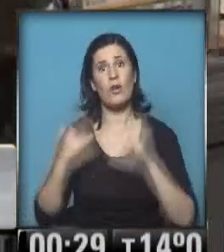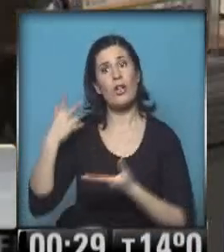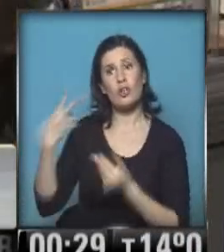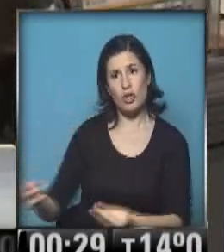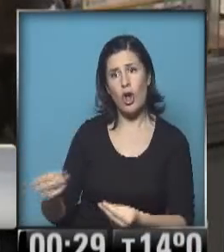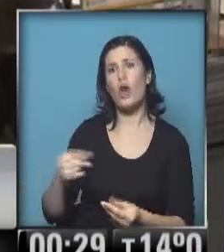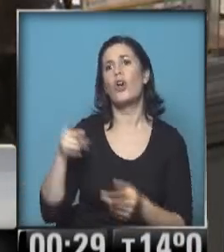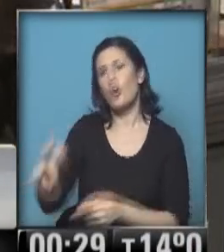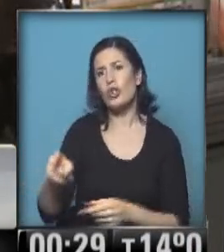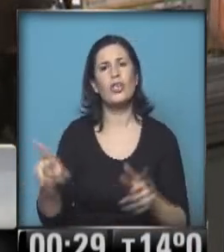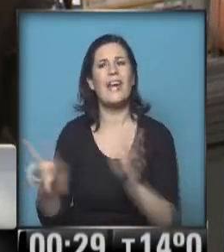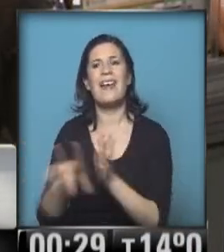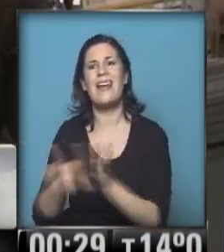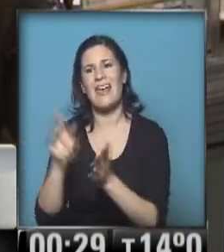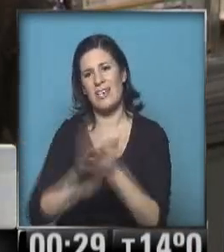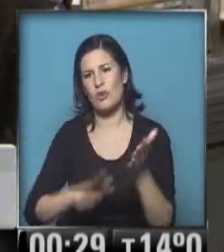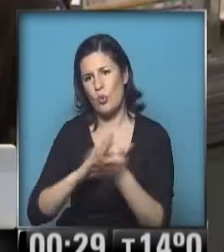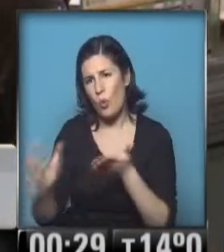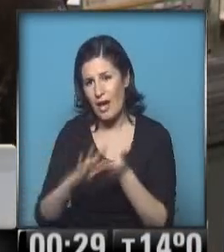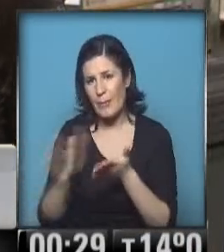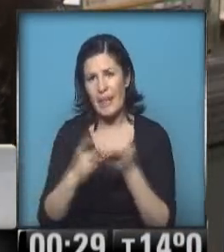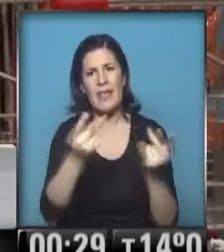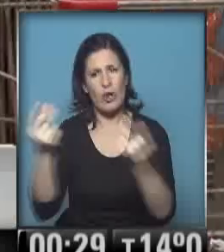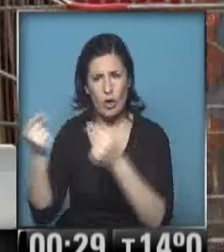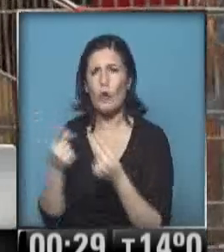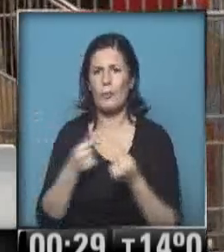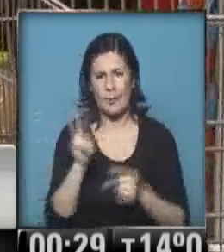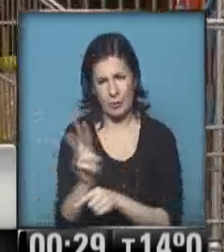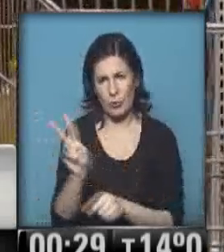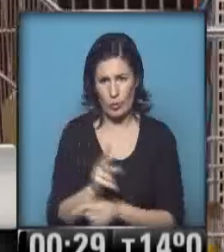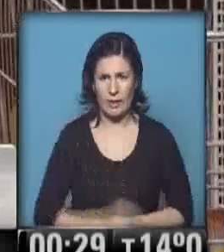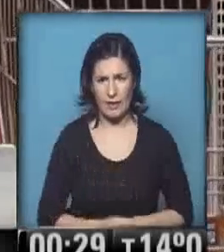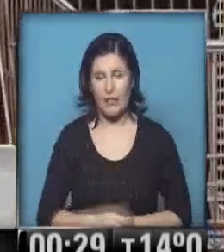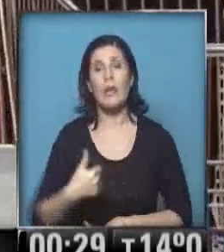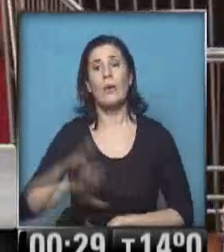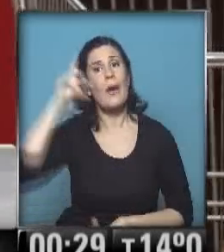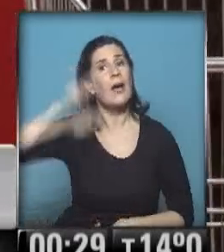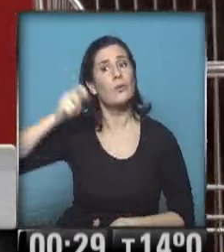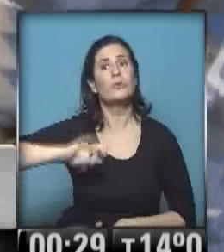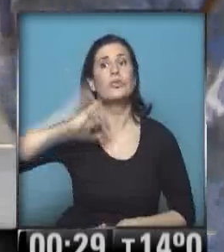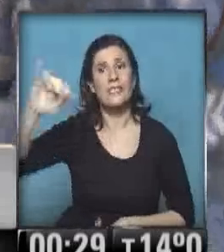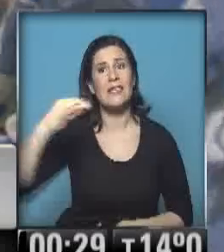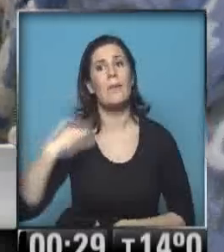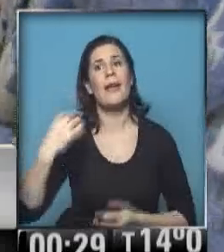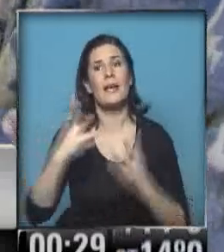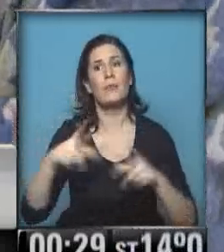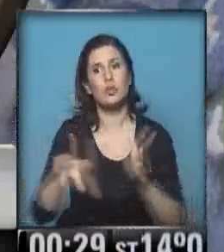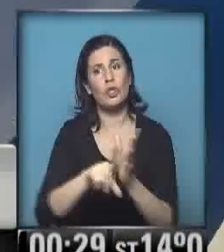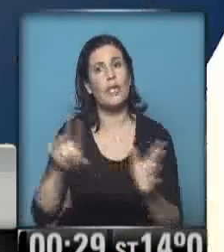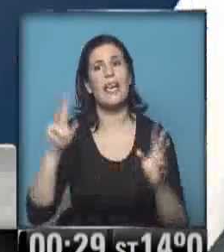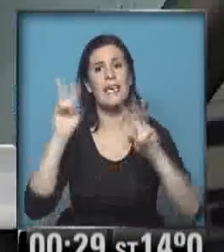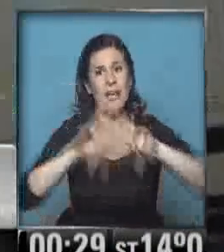ley de abastecimiento. Anticiparon que recurrirán a la justicia para frenar su implementación si es aprobada en el